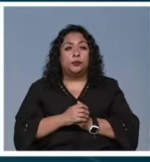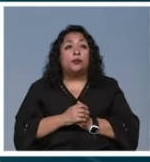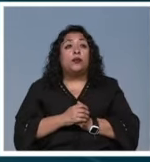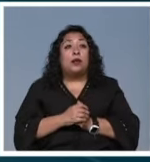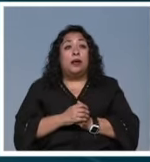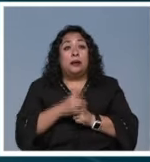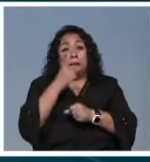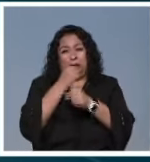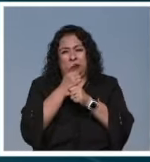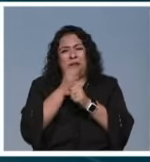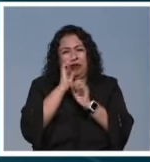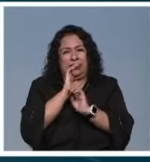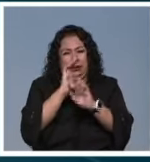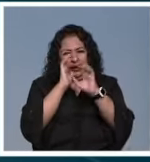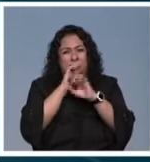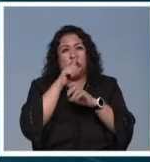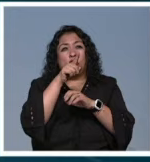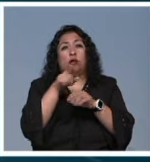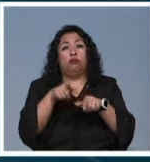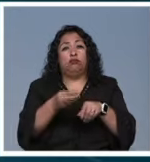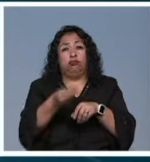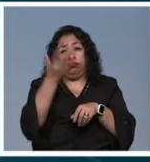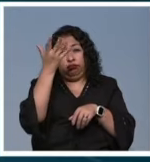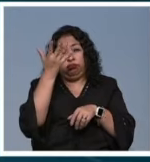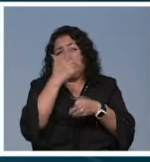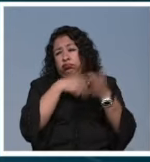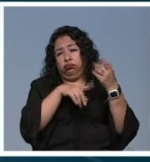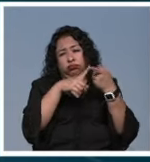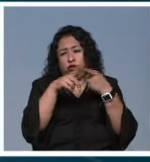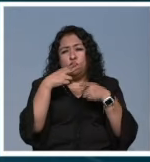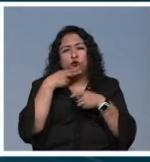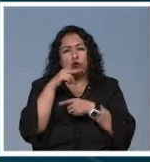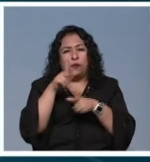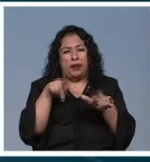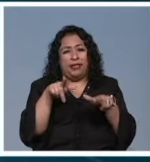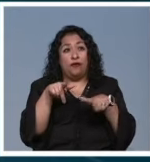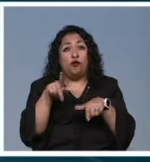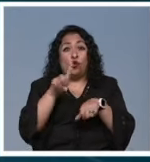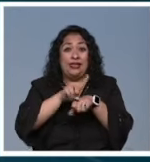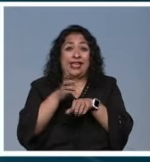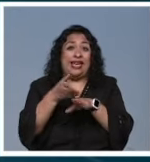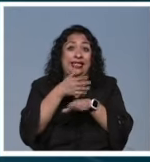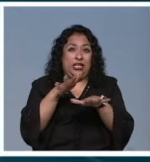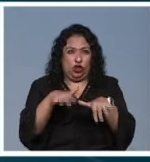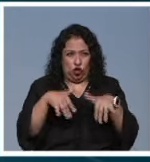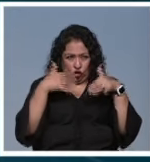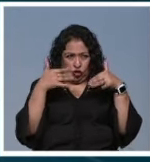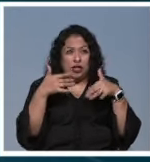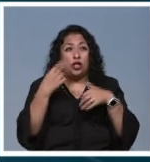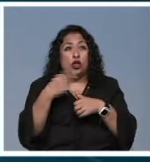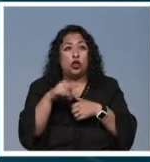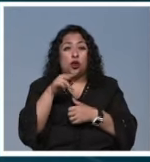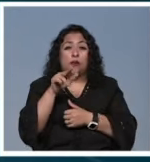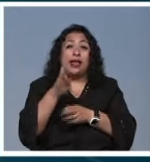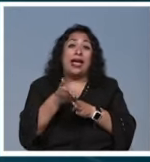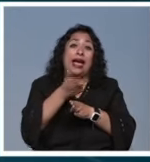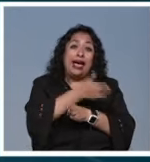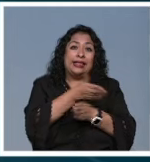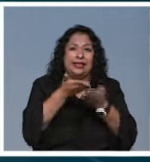El primer sencillo de esta producción, que estará disponible en todas las plataformas digitales un día antes del concierto, se llama Antes y